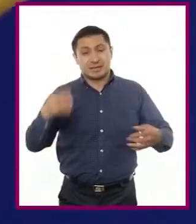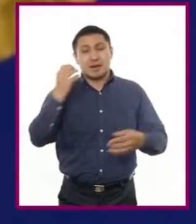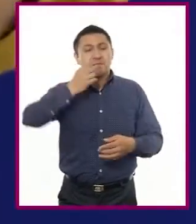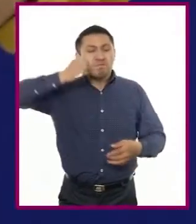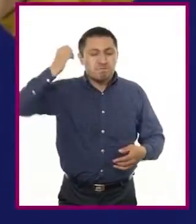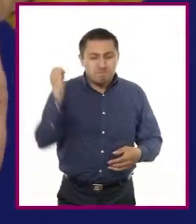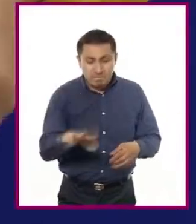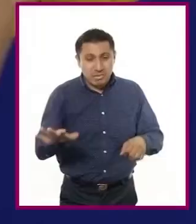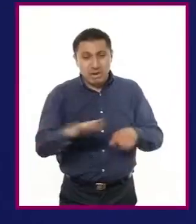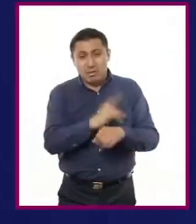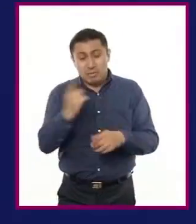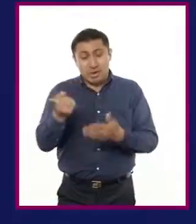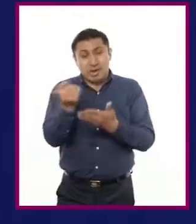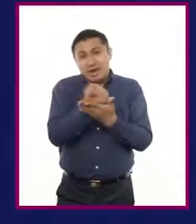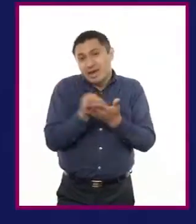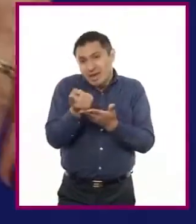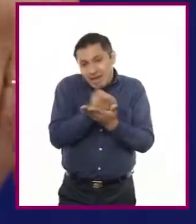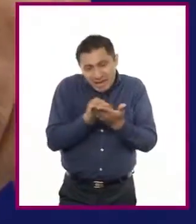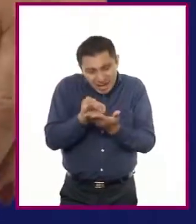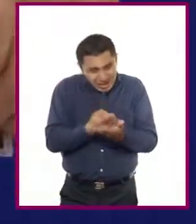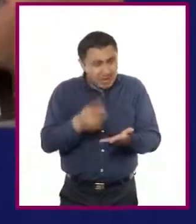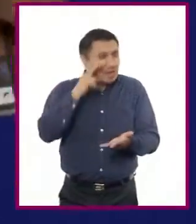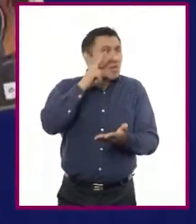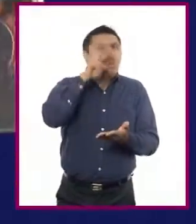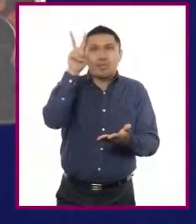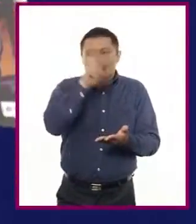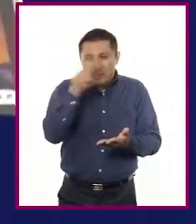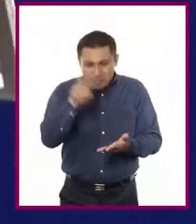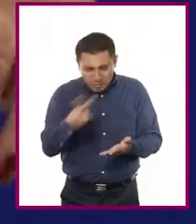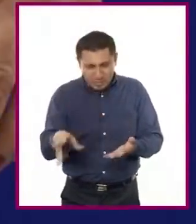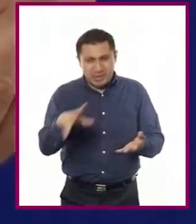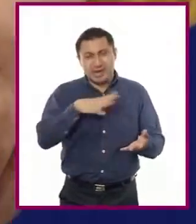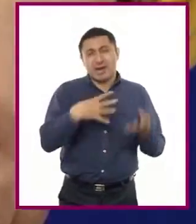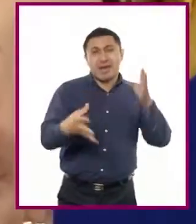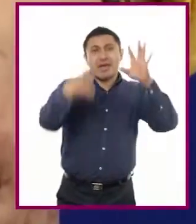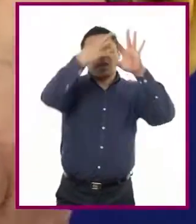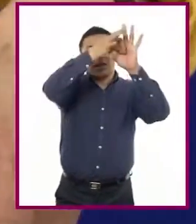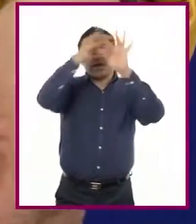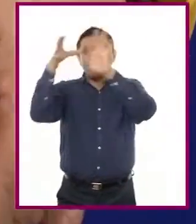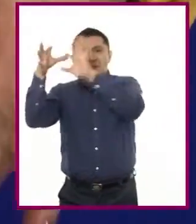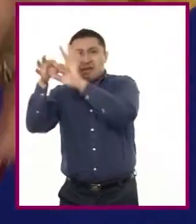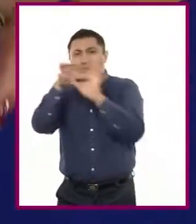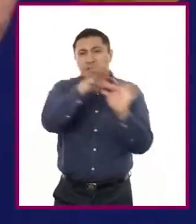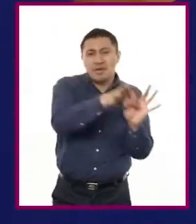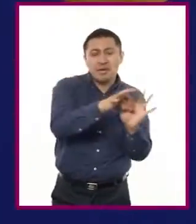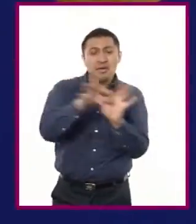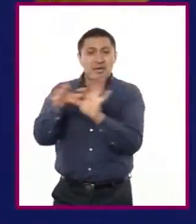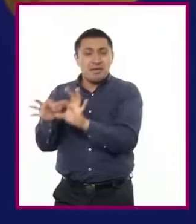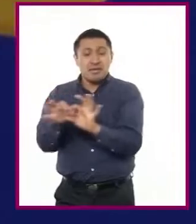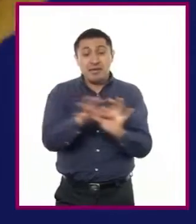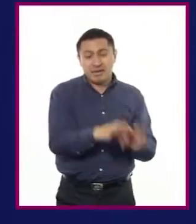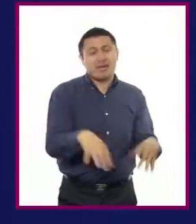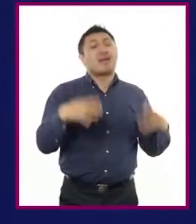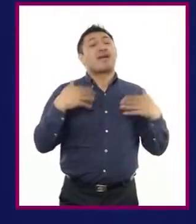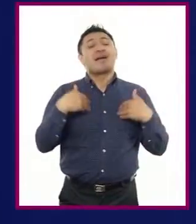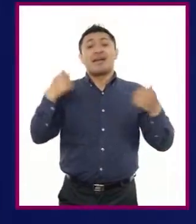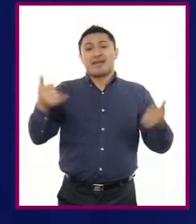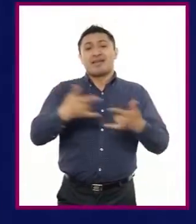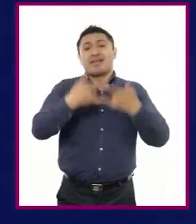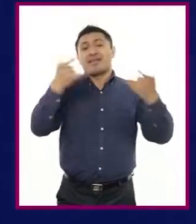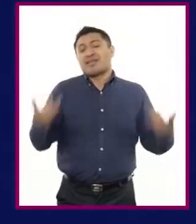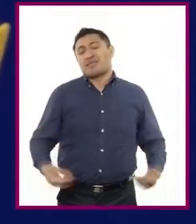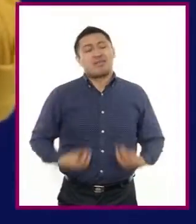de manera gráfica y amena, presentan relatos de diversas situaciones que ocurren en la vida real.